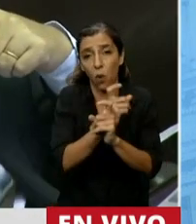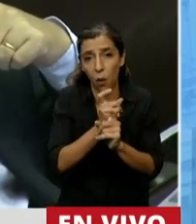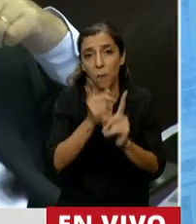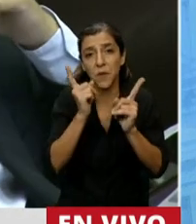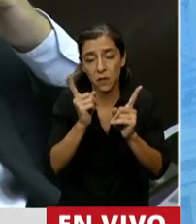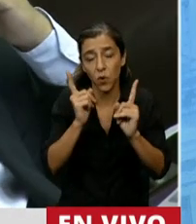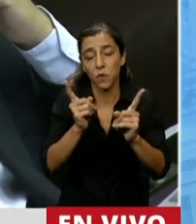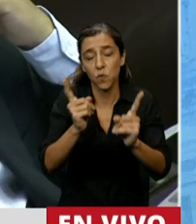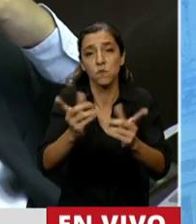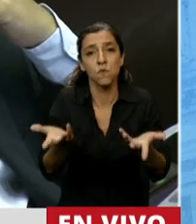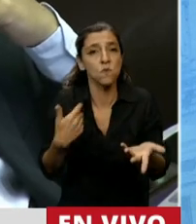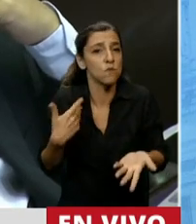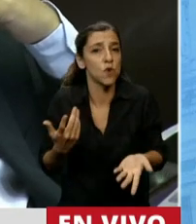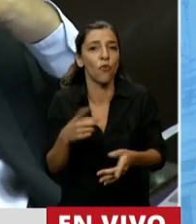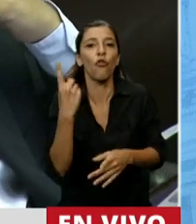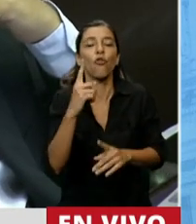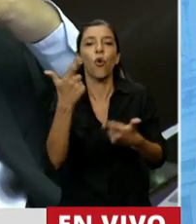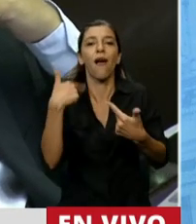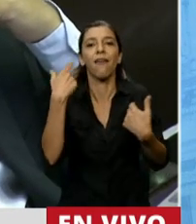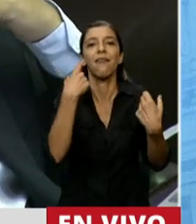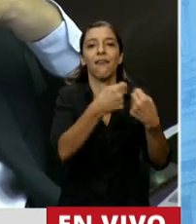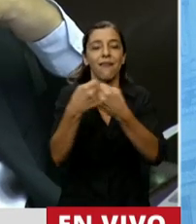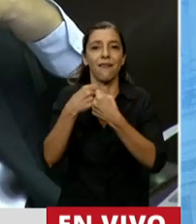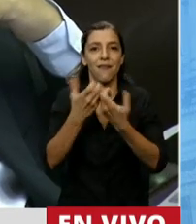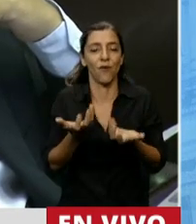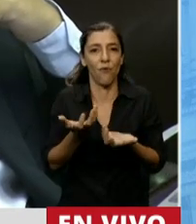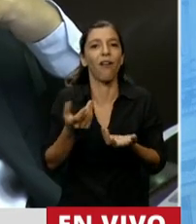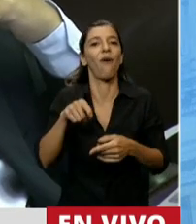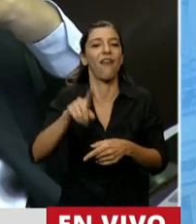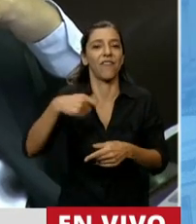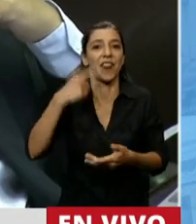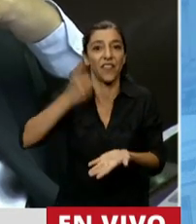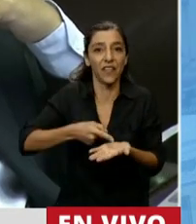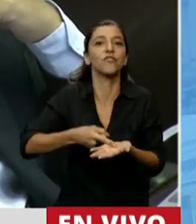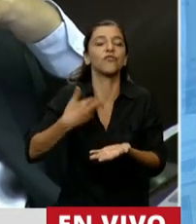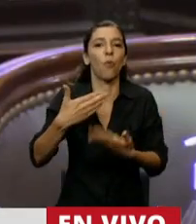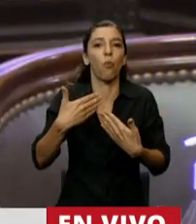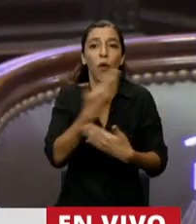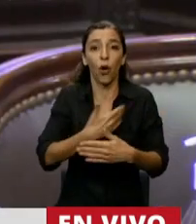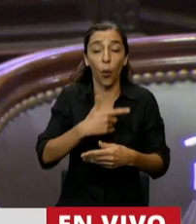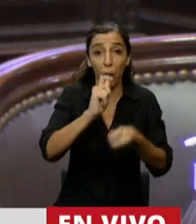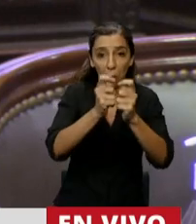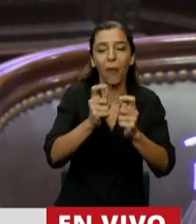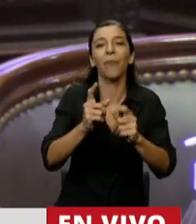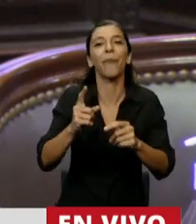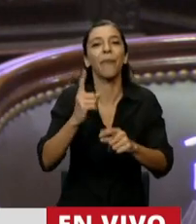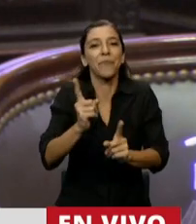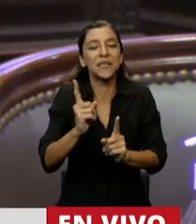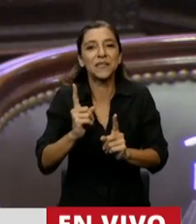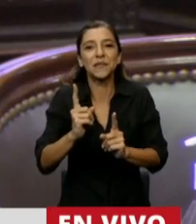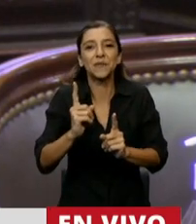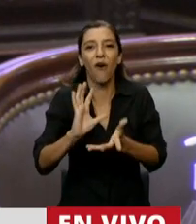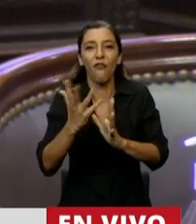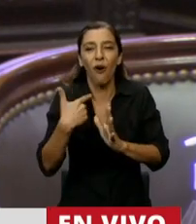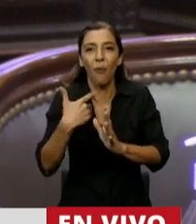la indefinición de los grandes temas que tenemos que tratar en el Congreso, que es la economía, que es la protección de nuestros jubilados, que es la protección